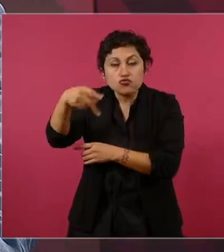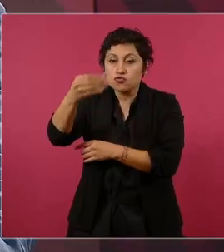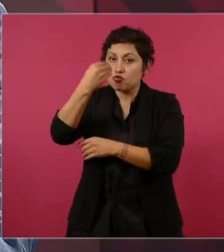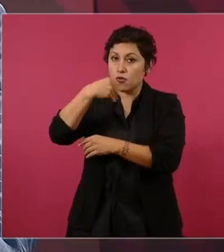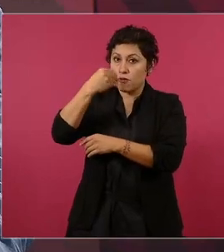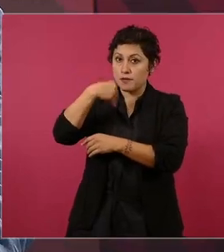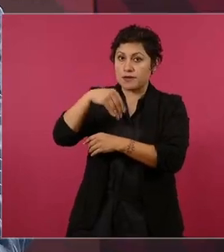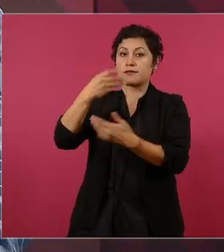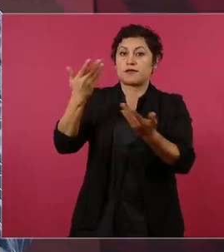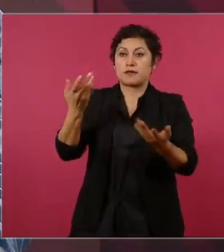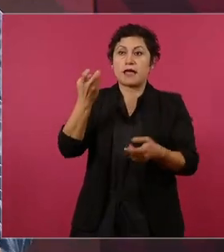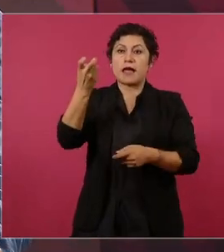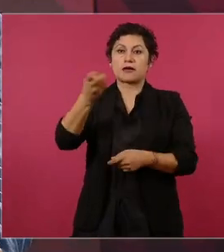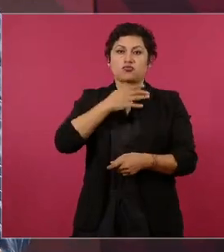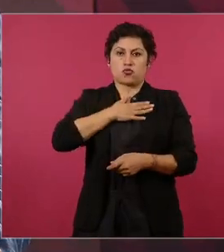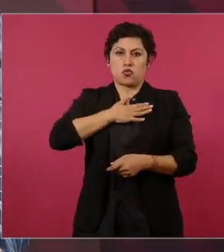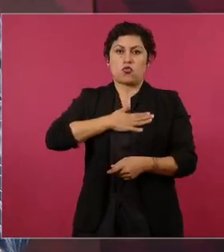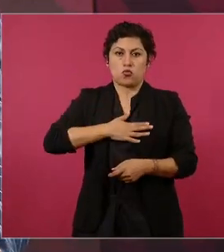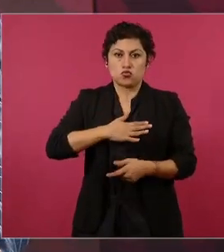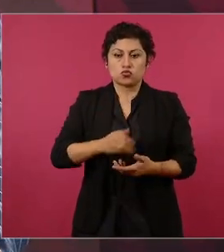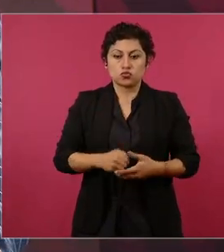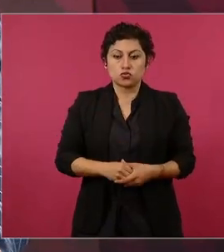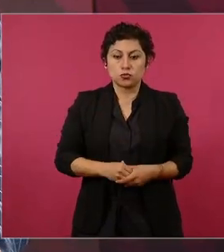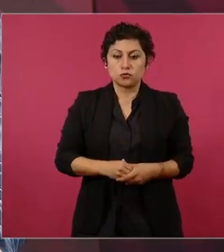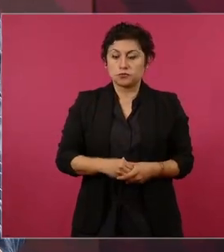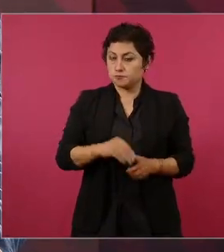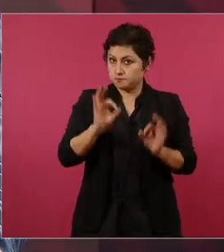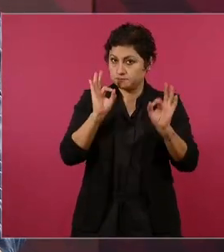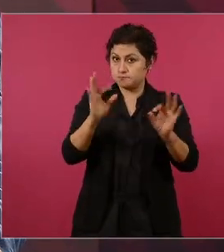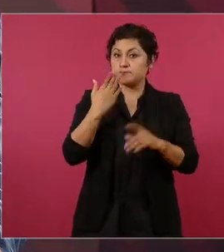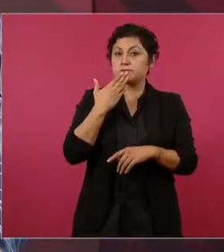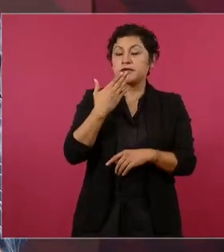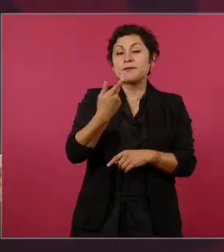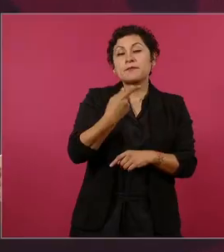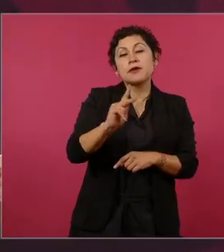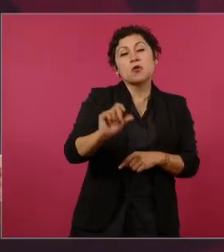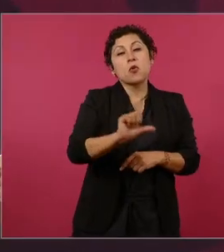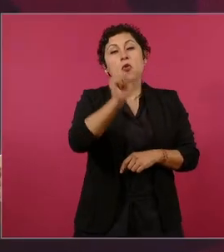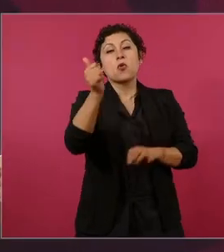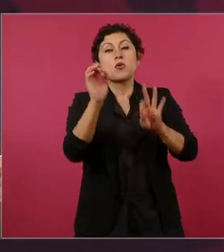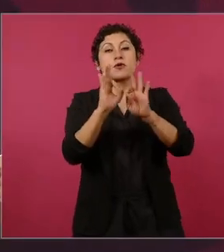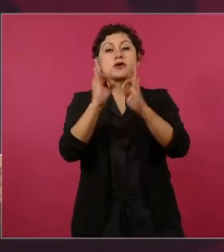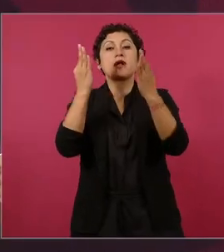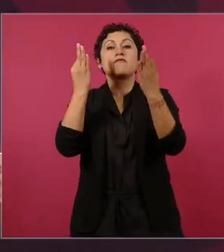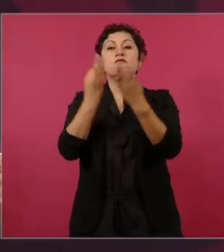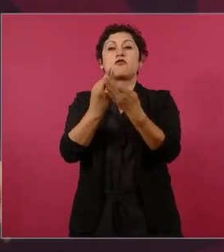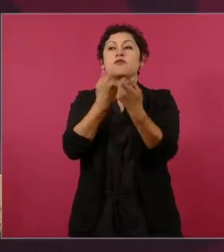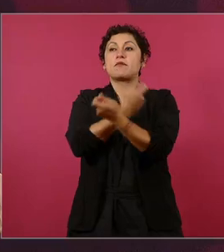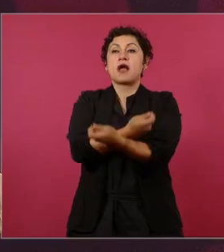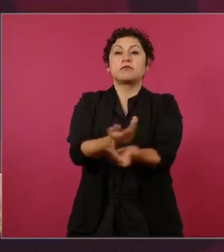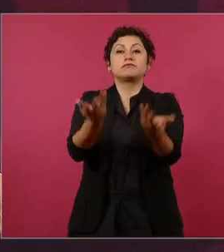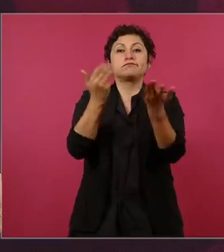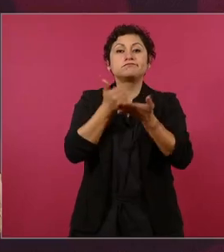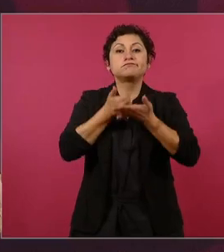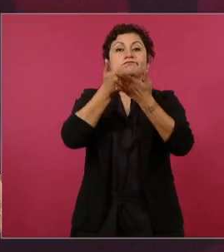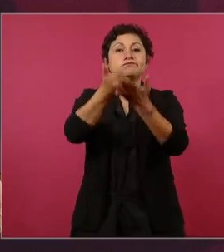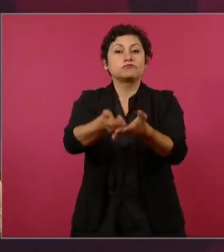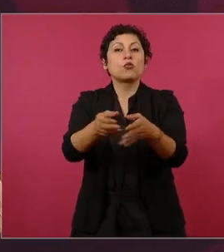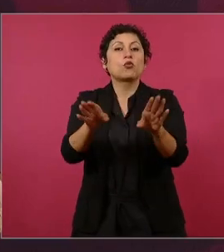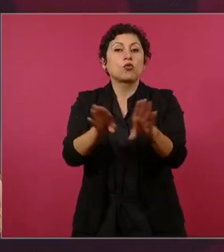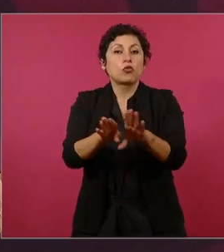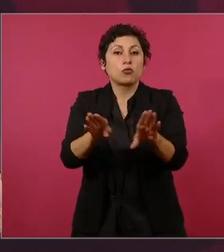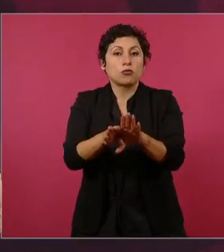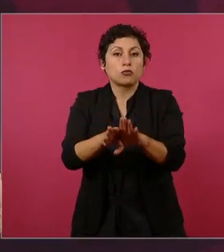Pero hay otros mecanismos de distribución que no necesariamente